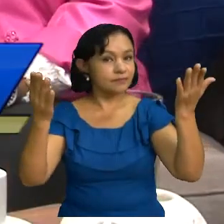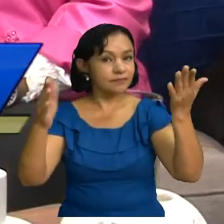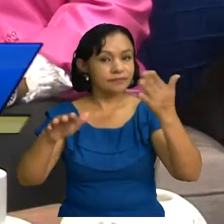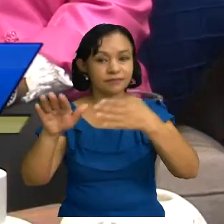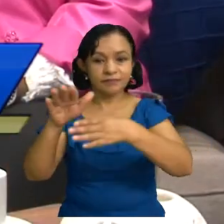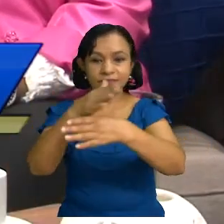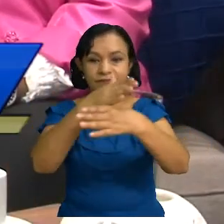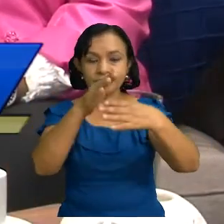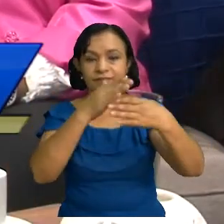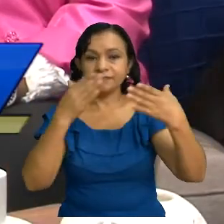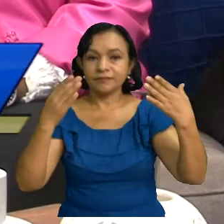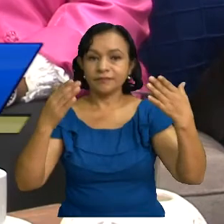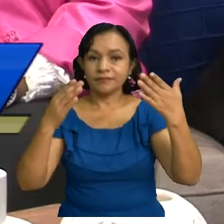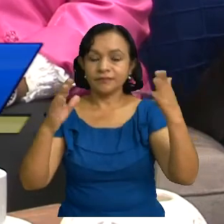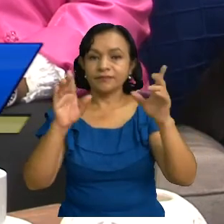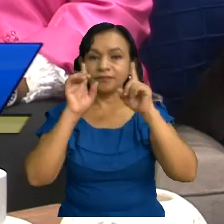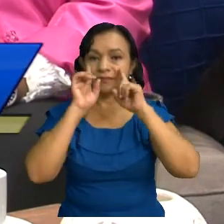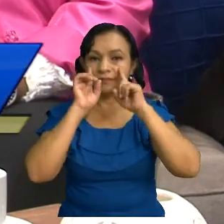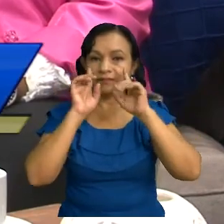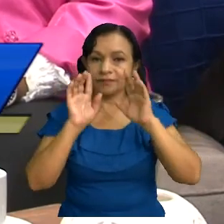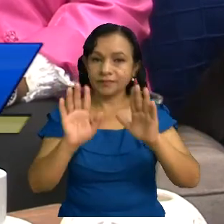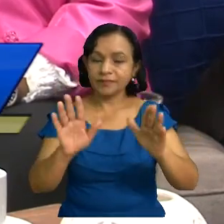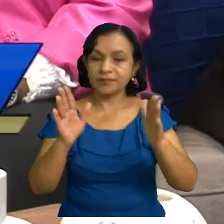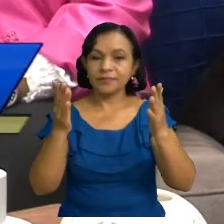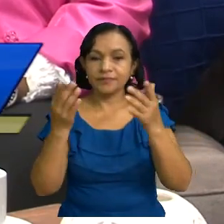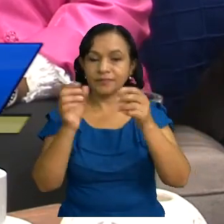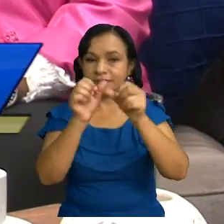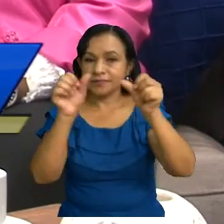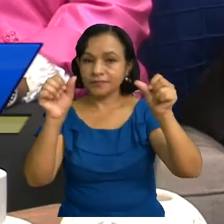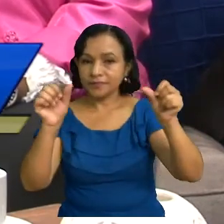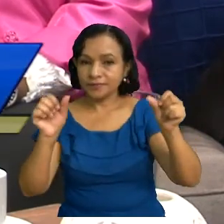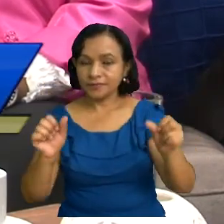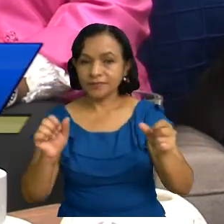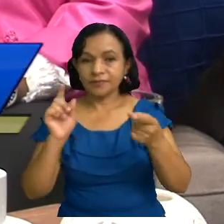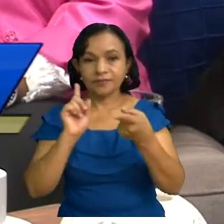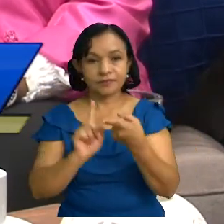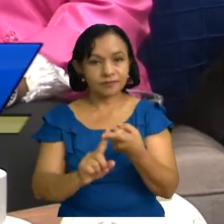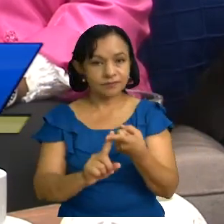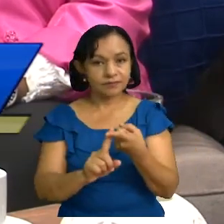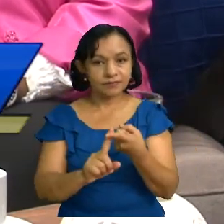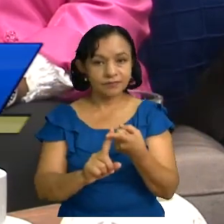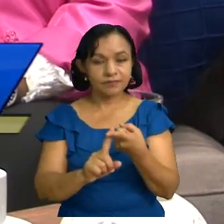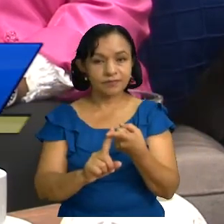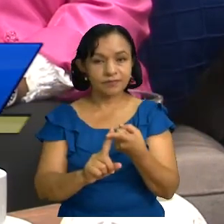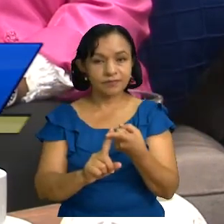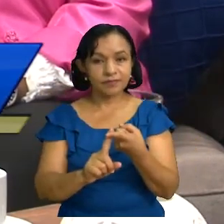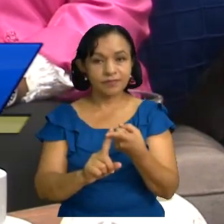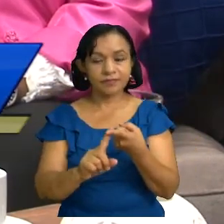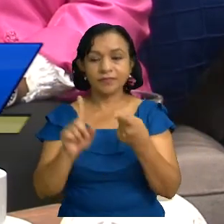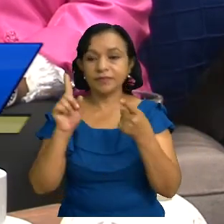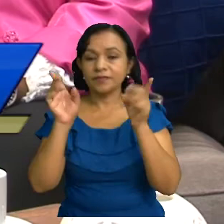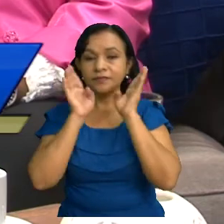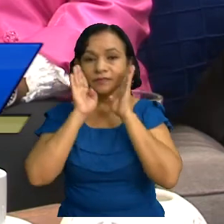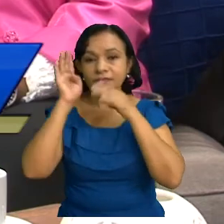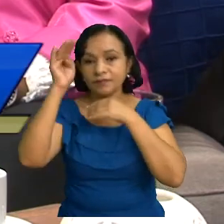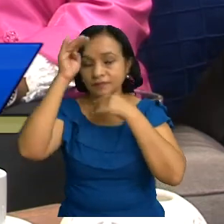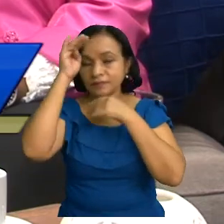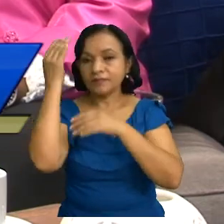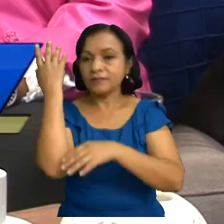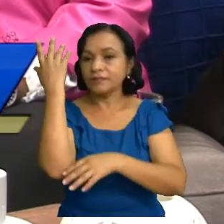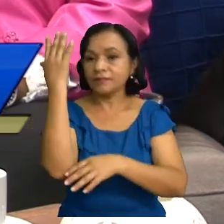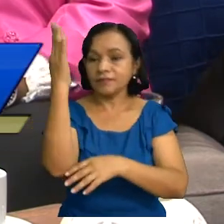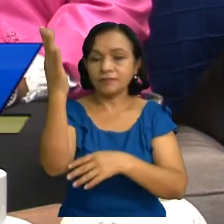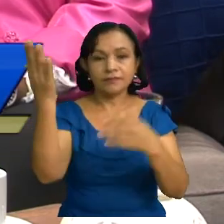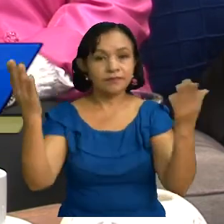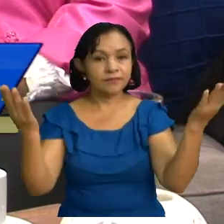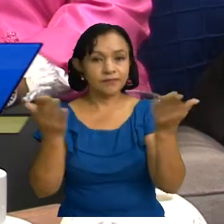estrategia todo el cuyo recuerdo de nuestra fauna la reservación entre privada los parques ecológicos